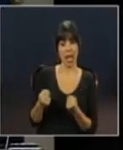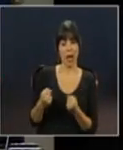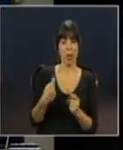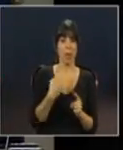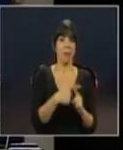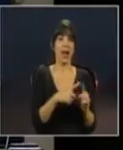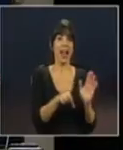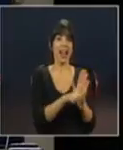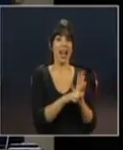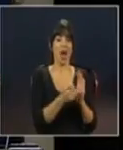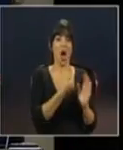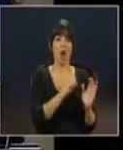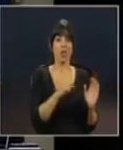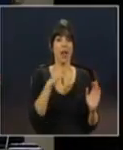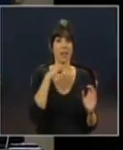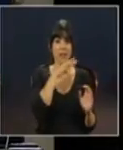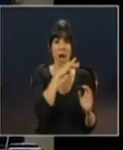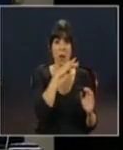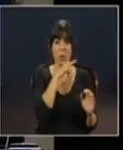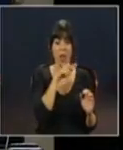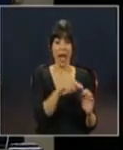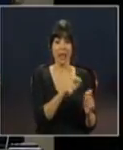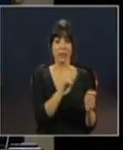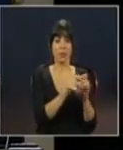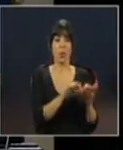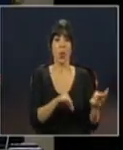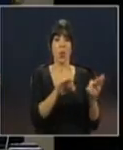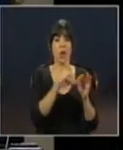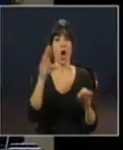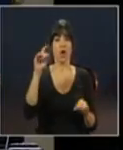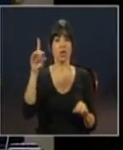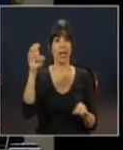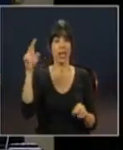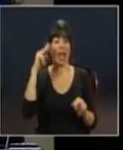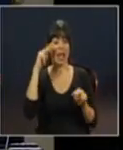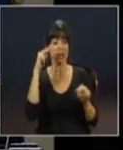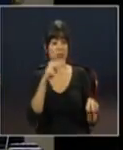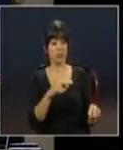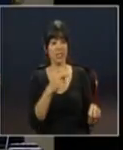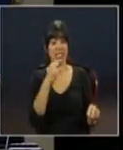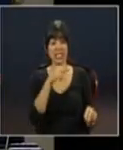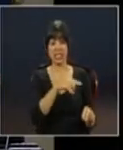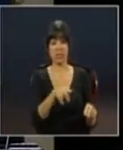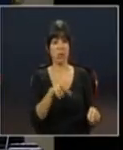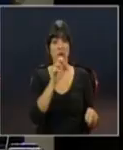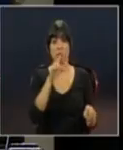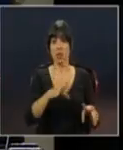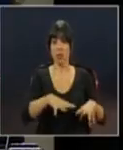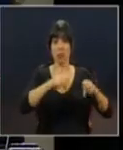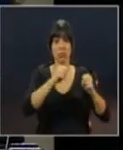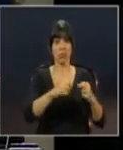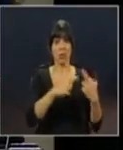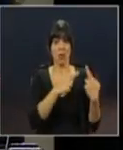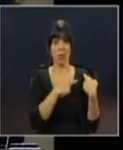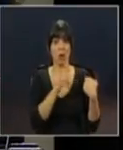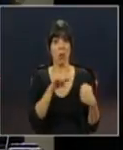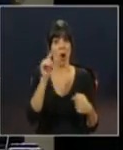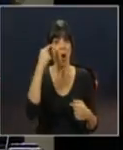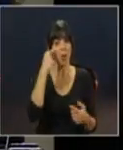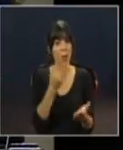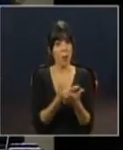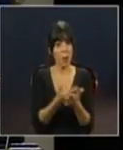combate al fraude, tema medular para la OCDE, que de no ser asumido como prioritario por Costa Rica, como propone este